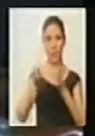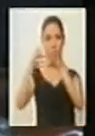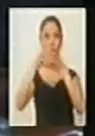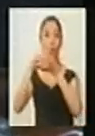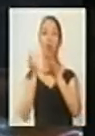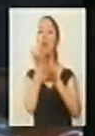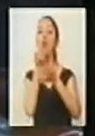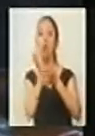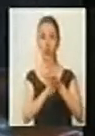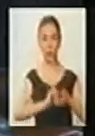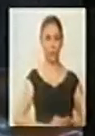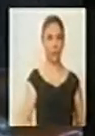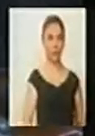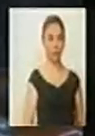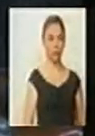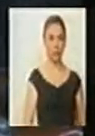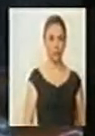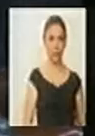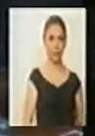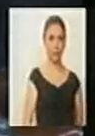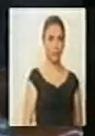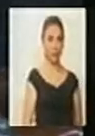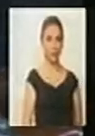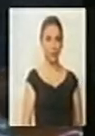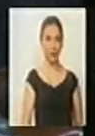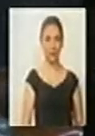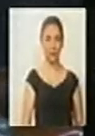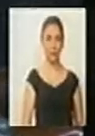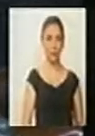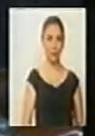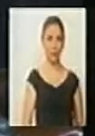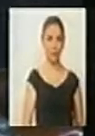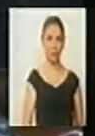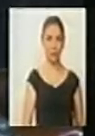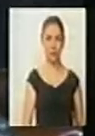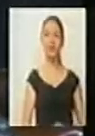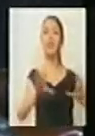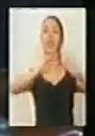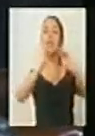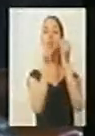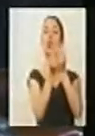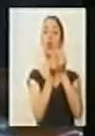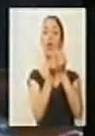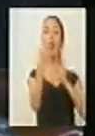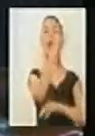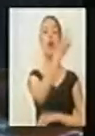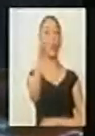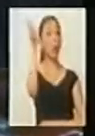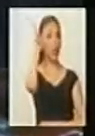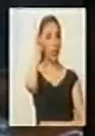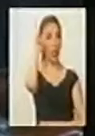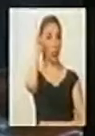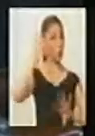interactúan en lo que es el Cambia Jujuy. ¿Hacen un total de? Y son 48 diputados en